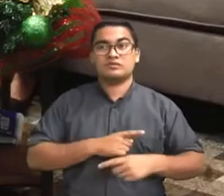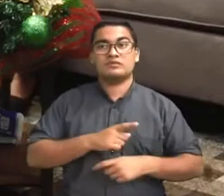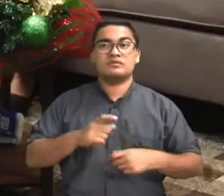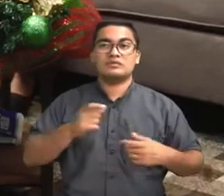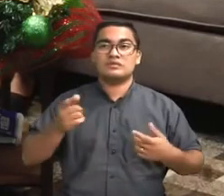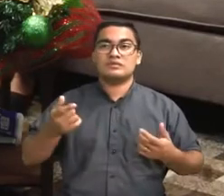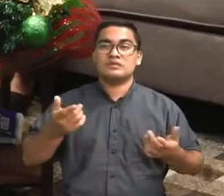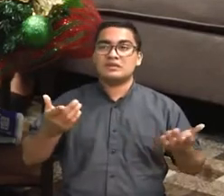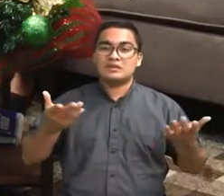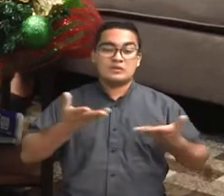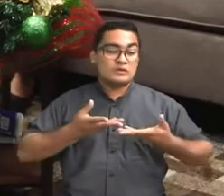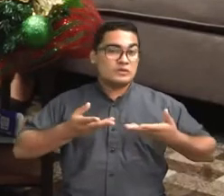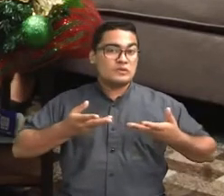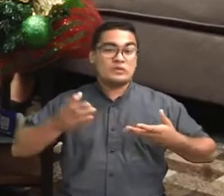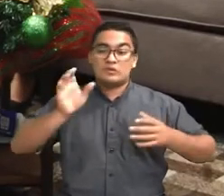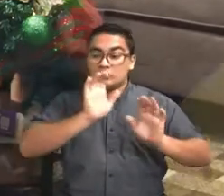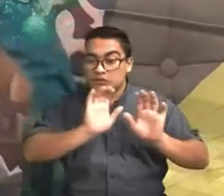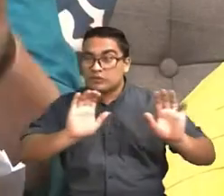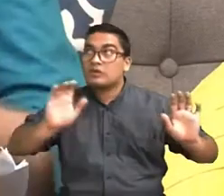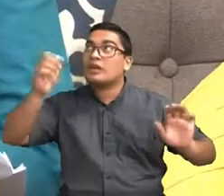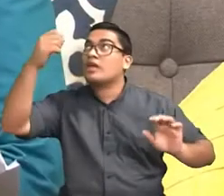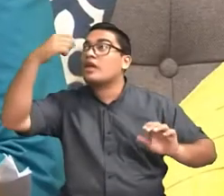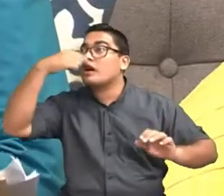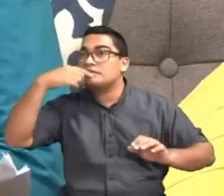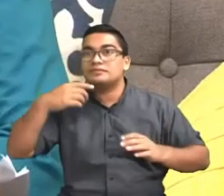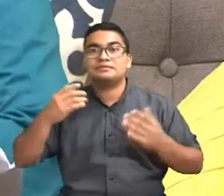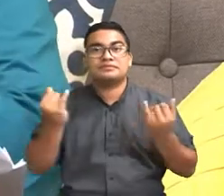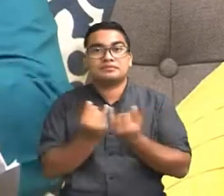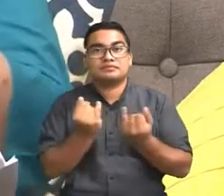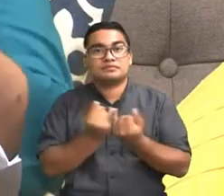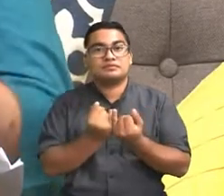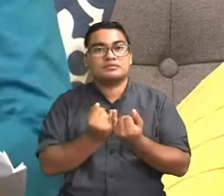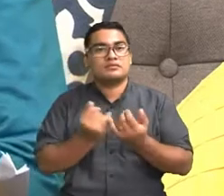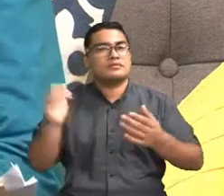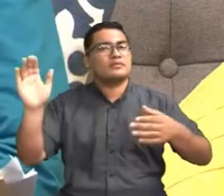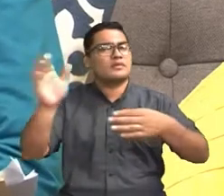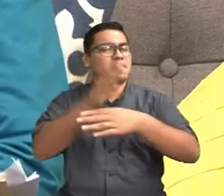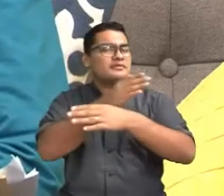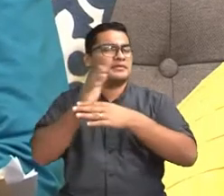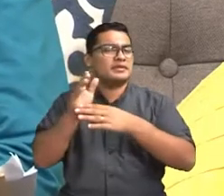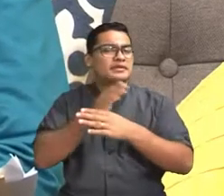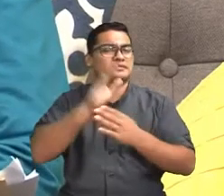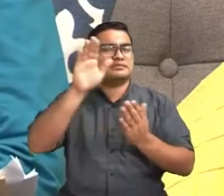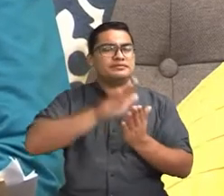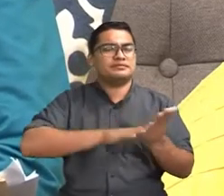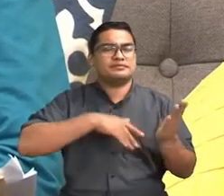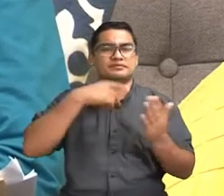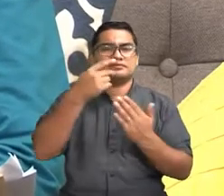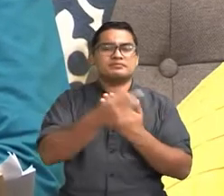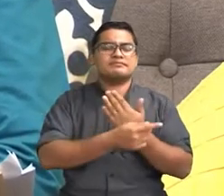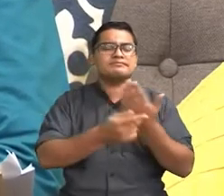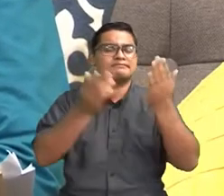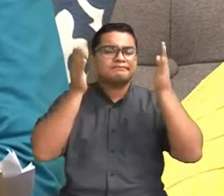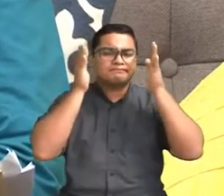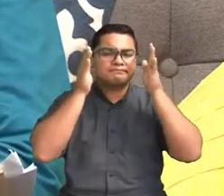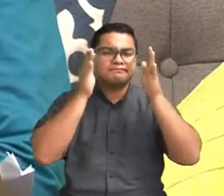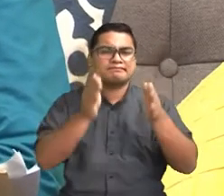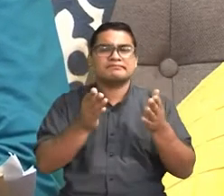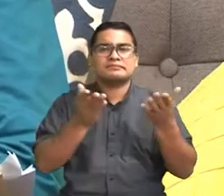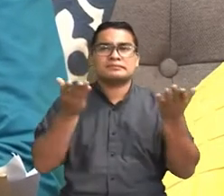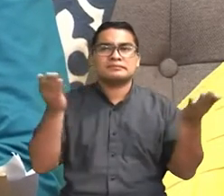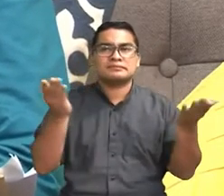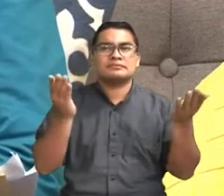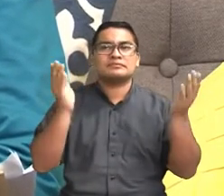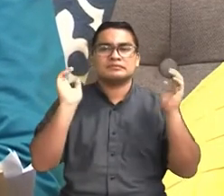desparasitación a los niños, ¿verdad?, a los niños, a las niñas, y todos esos programas que apuntan a